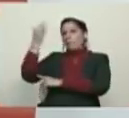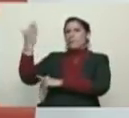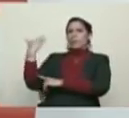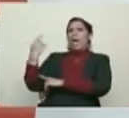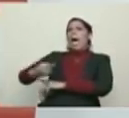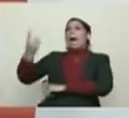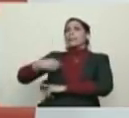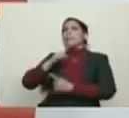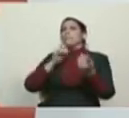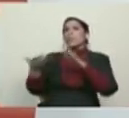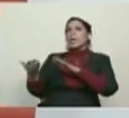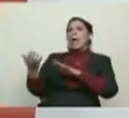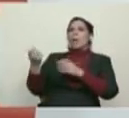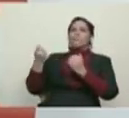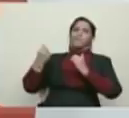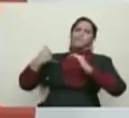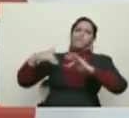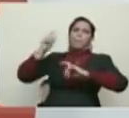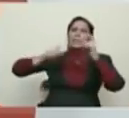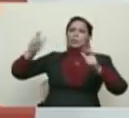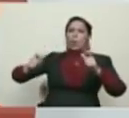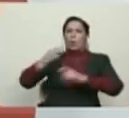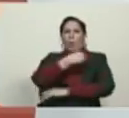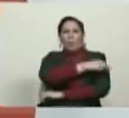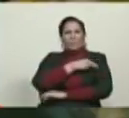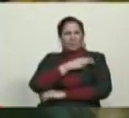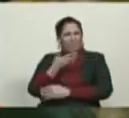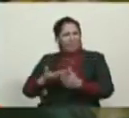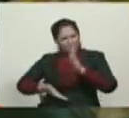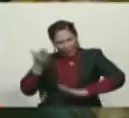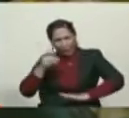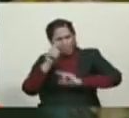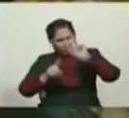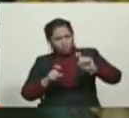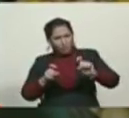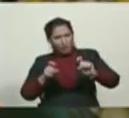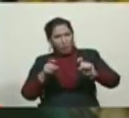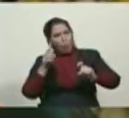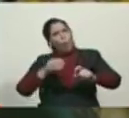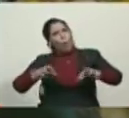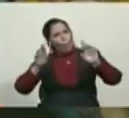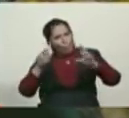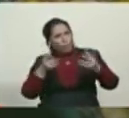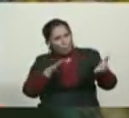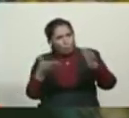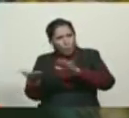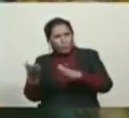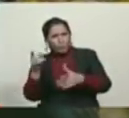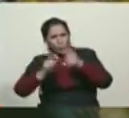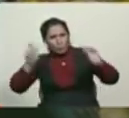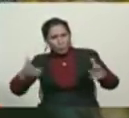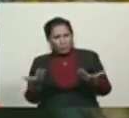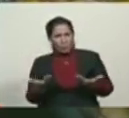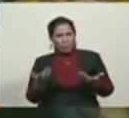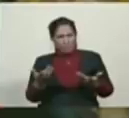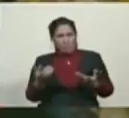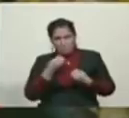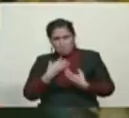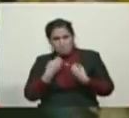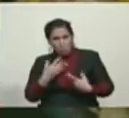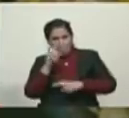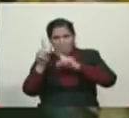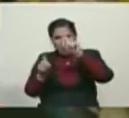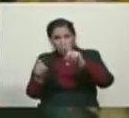ayer murieron tantas personas en el hospital clínico. Vayan a preguntar si murió alguien, en verdad. Es bueno que se pregunte, se